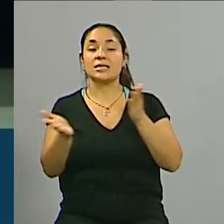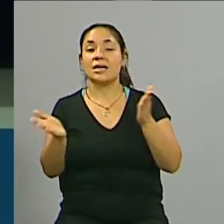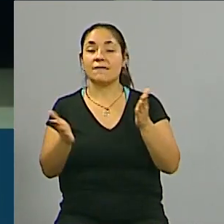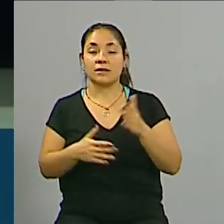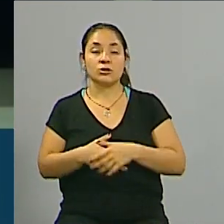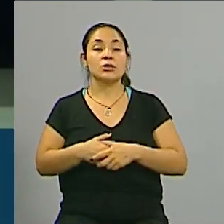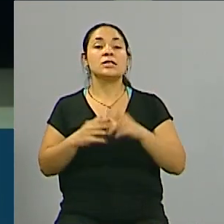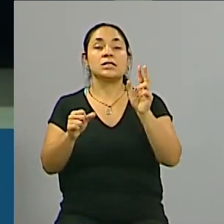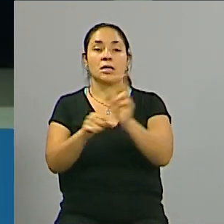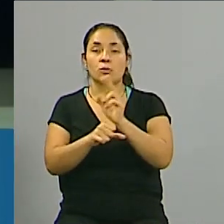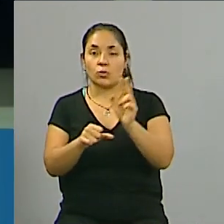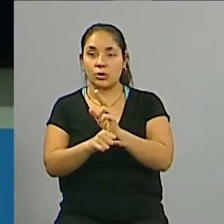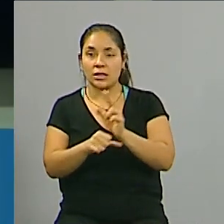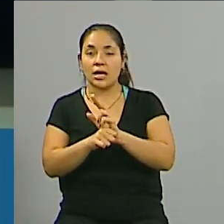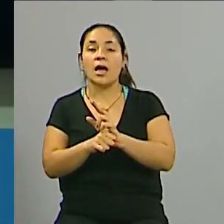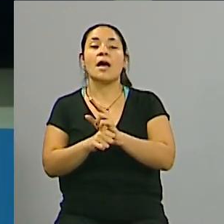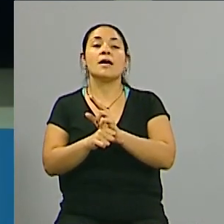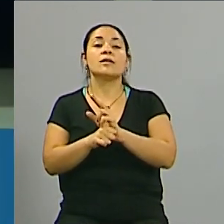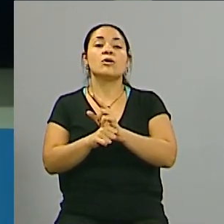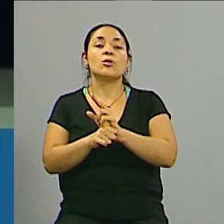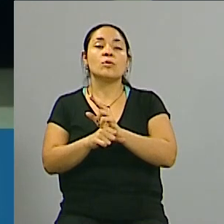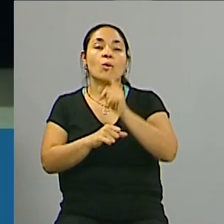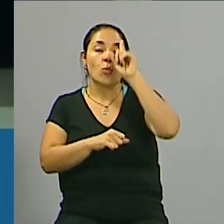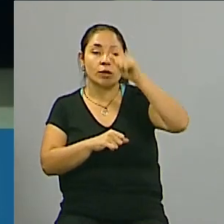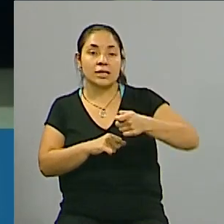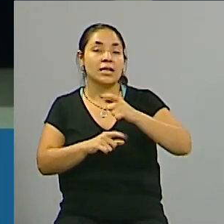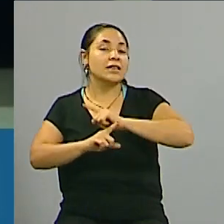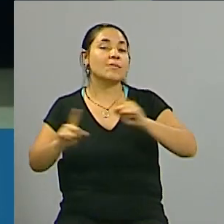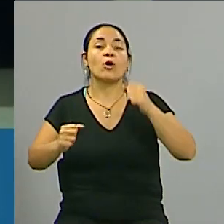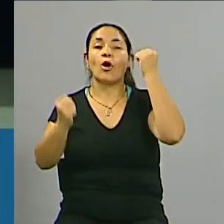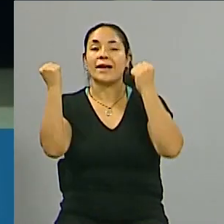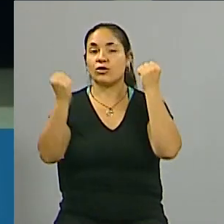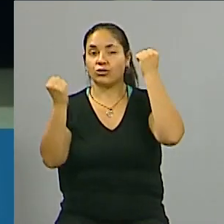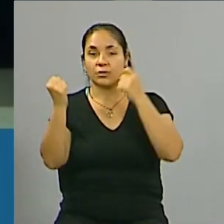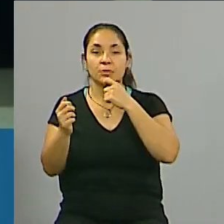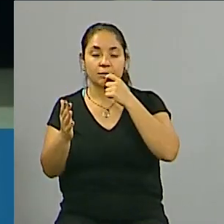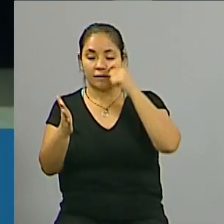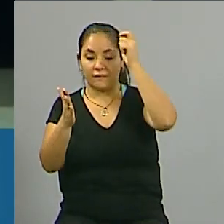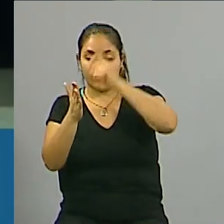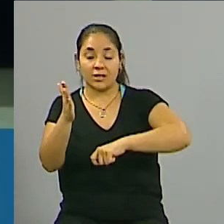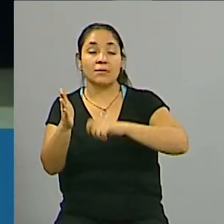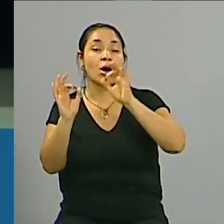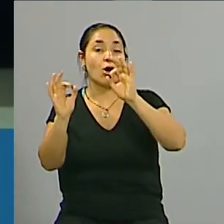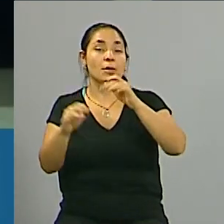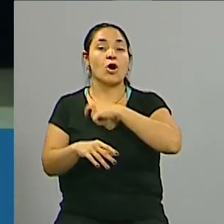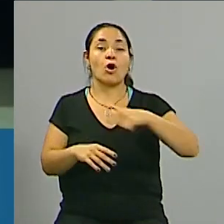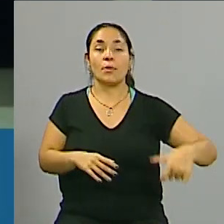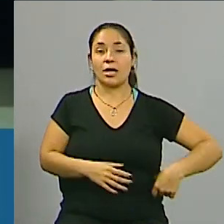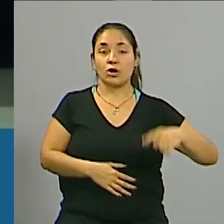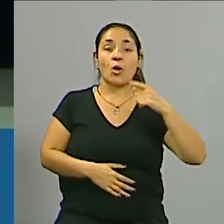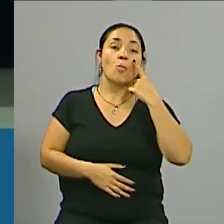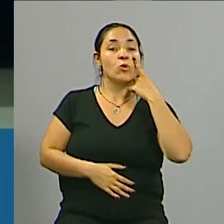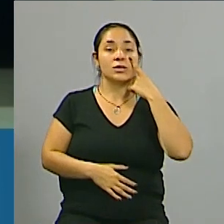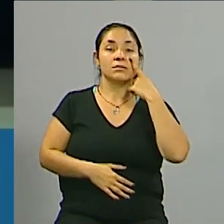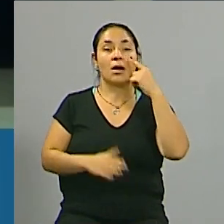una seguridad jurídica ni una seguridad económica de plantear y firmar una licitación donde quizás el gobierno provincial y municipal le exijan tal